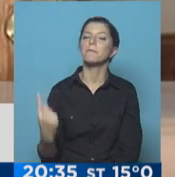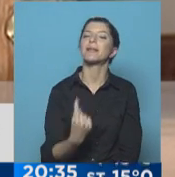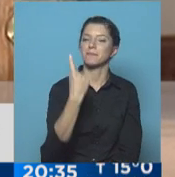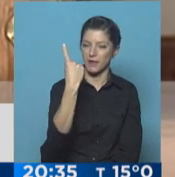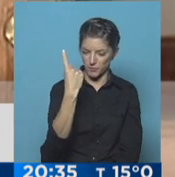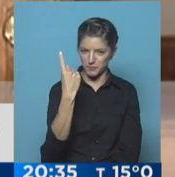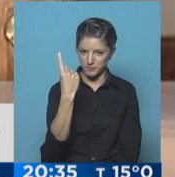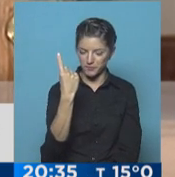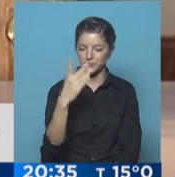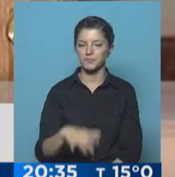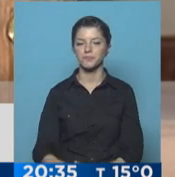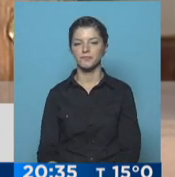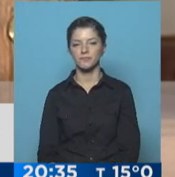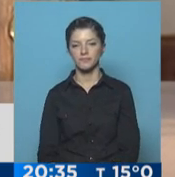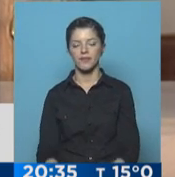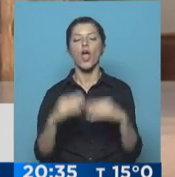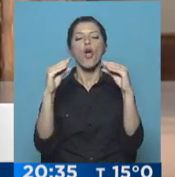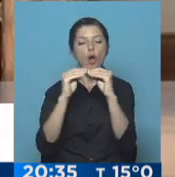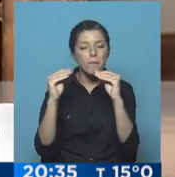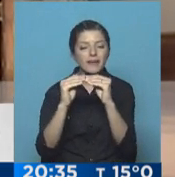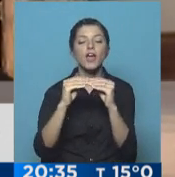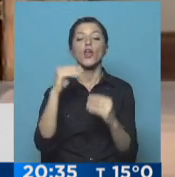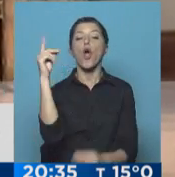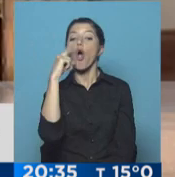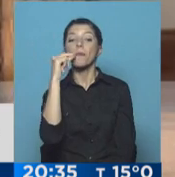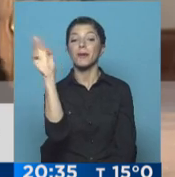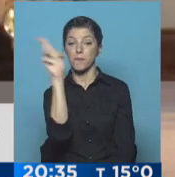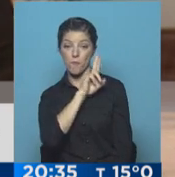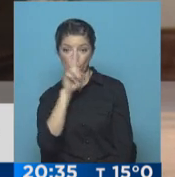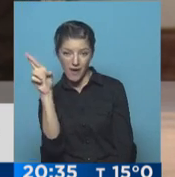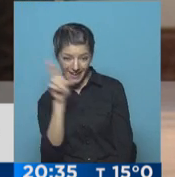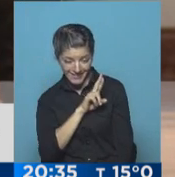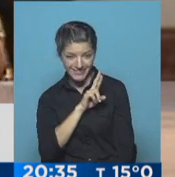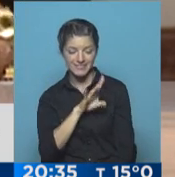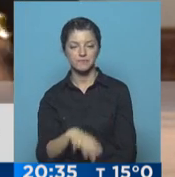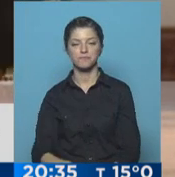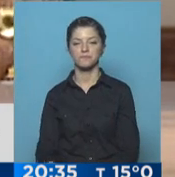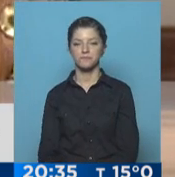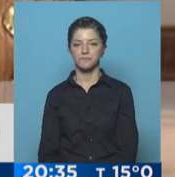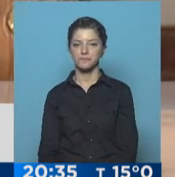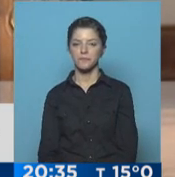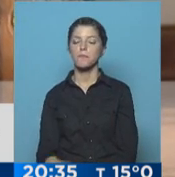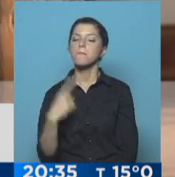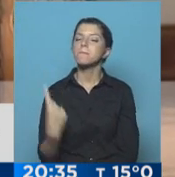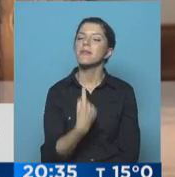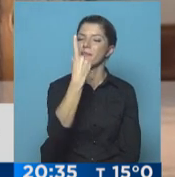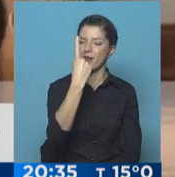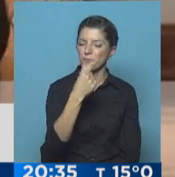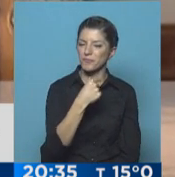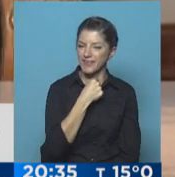En principio, compañeros y compañeras, queridos míos, quiero